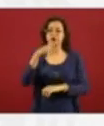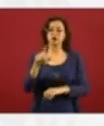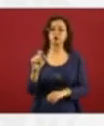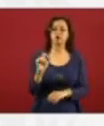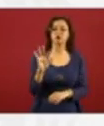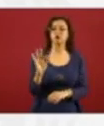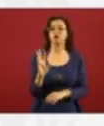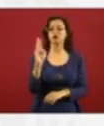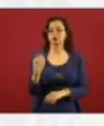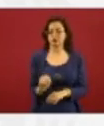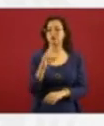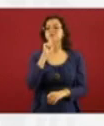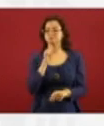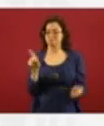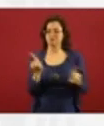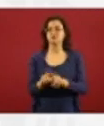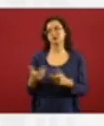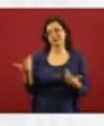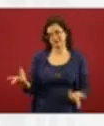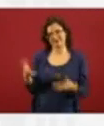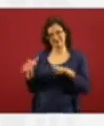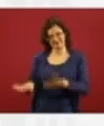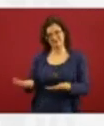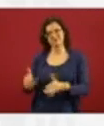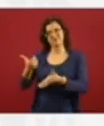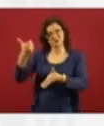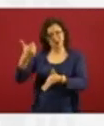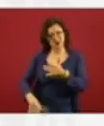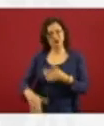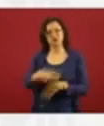de México. También allí solidarícense.